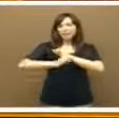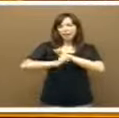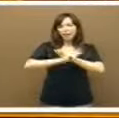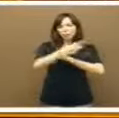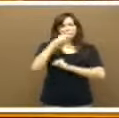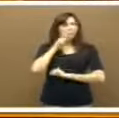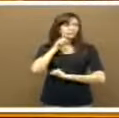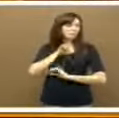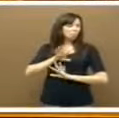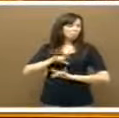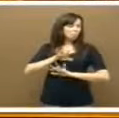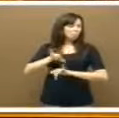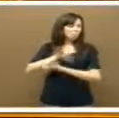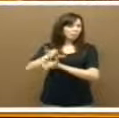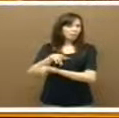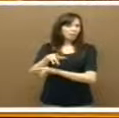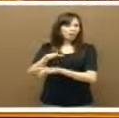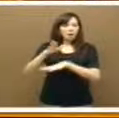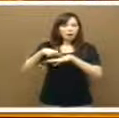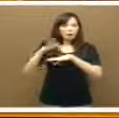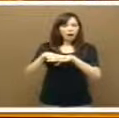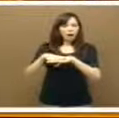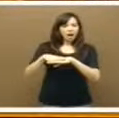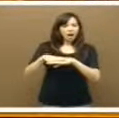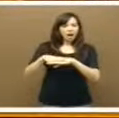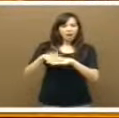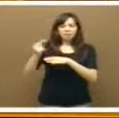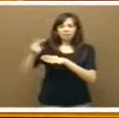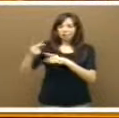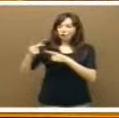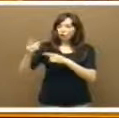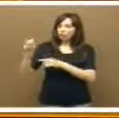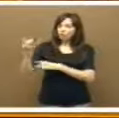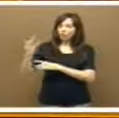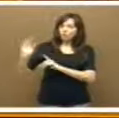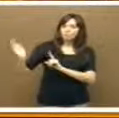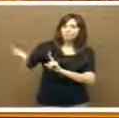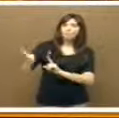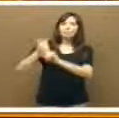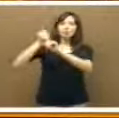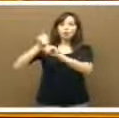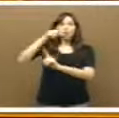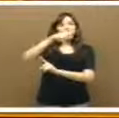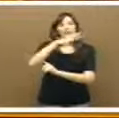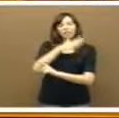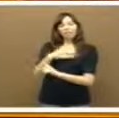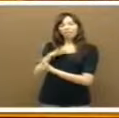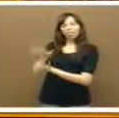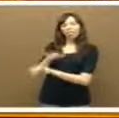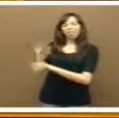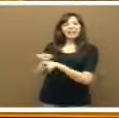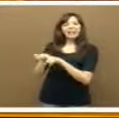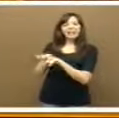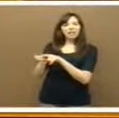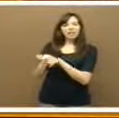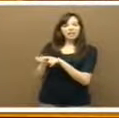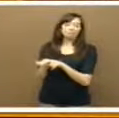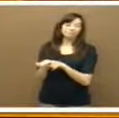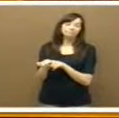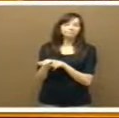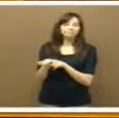ustedes han hecho para desprestigiar la consecución del déficit. ¿Cuál es esa lectura? Pues que ustedes han